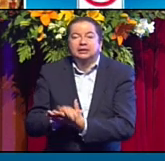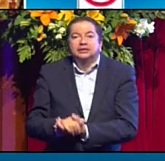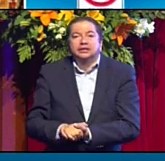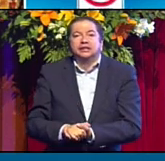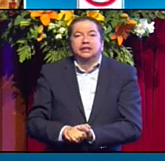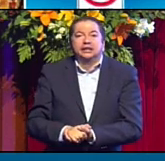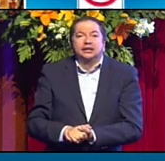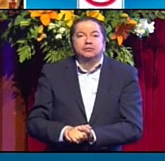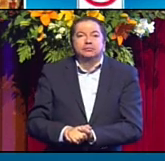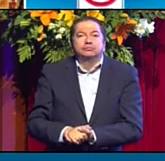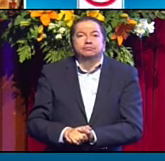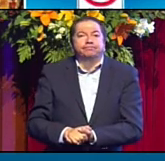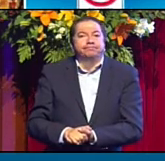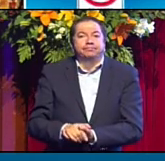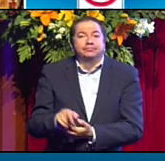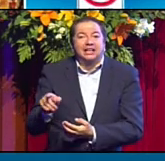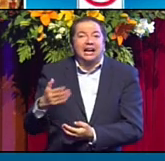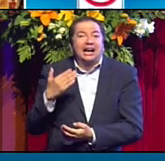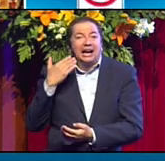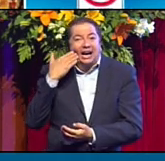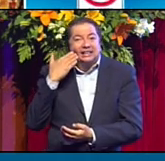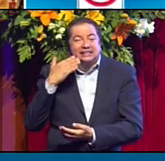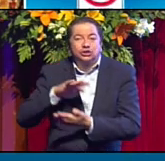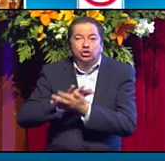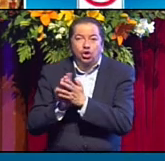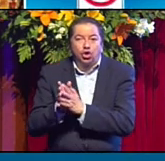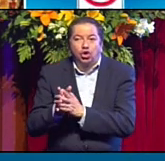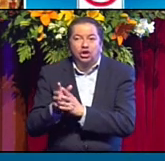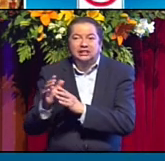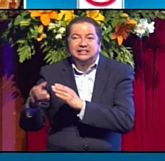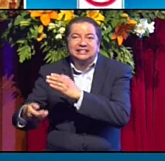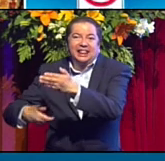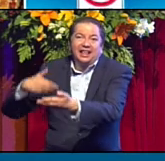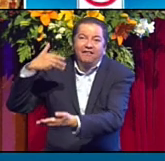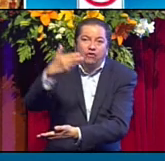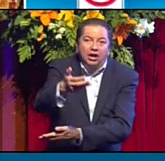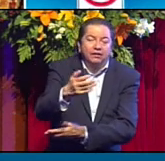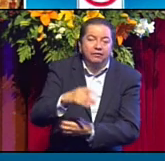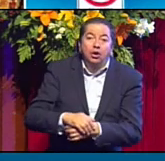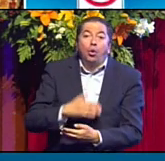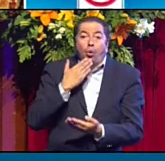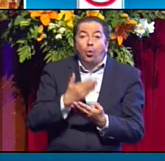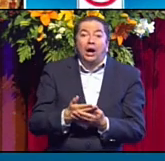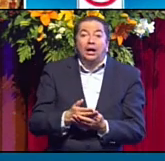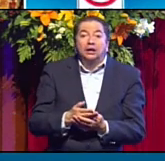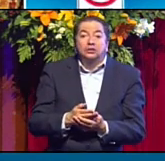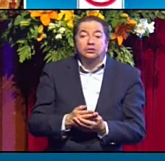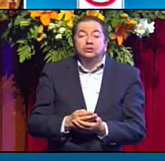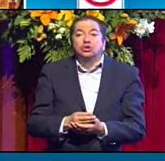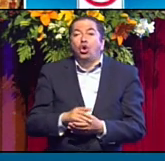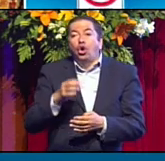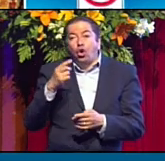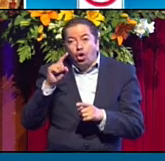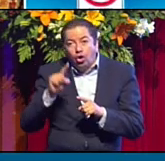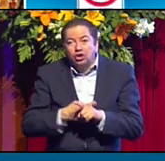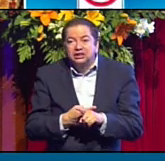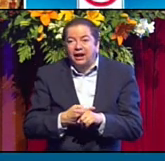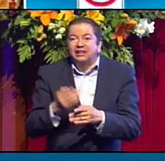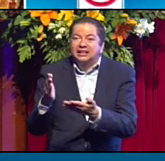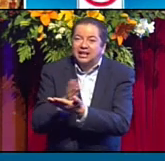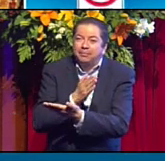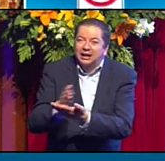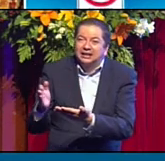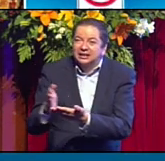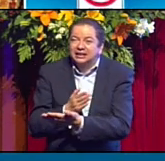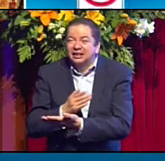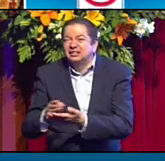ustedes, prácticamente todo ese dinero se devuelve. Después que llega al Fondo Común Municipal, eso se vuelve a repartir. Y por tema de